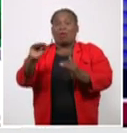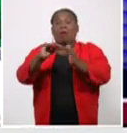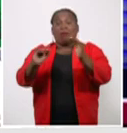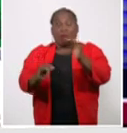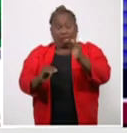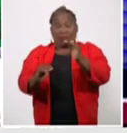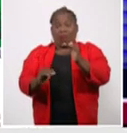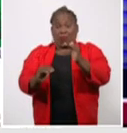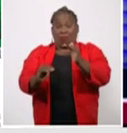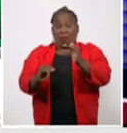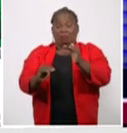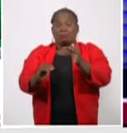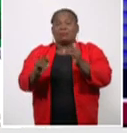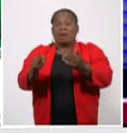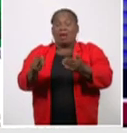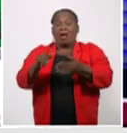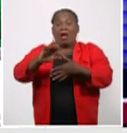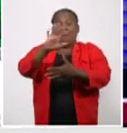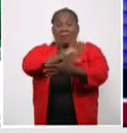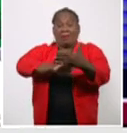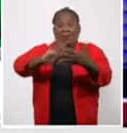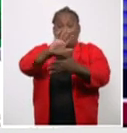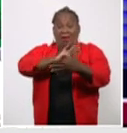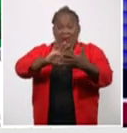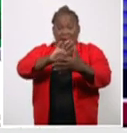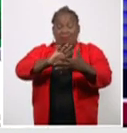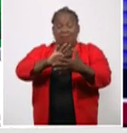a la de la región de las Américas, que es de